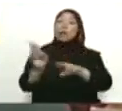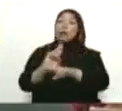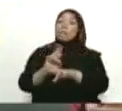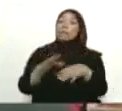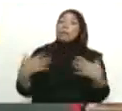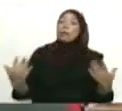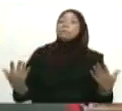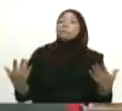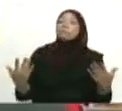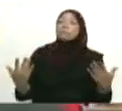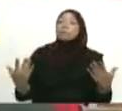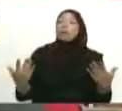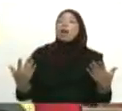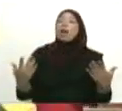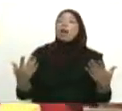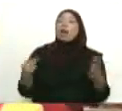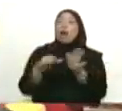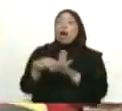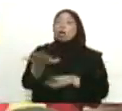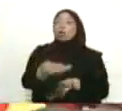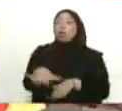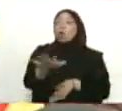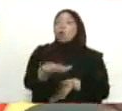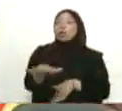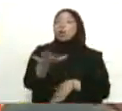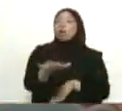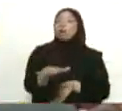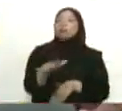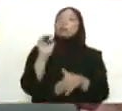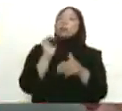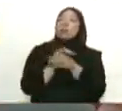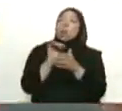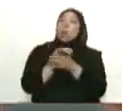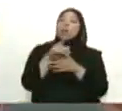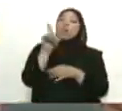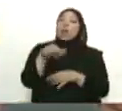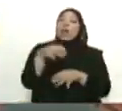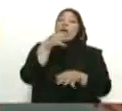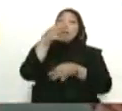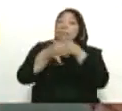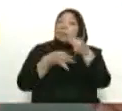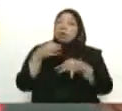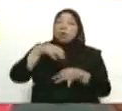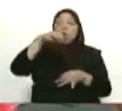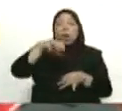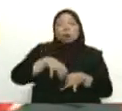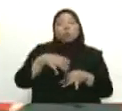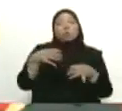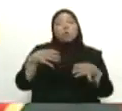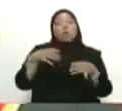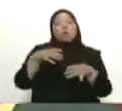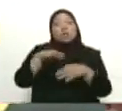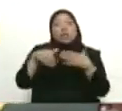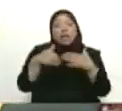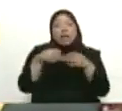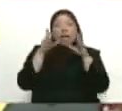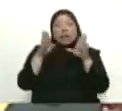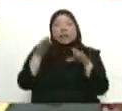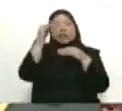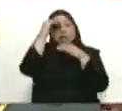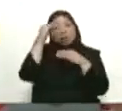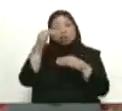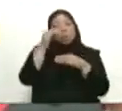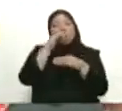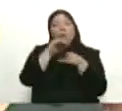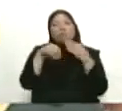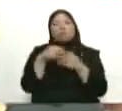van allá entonces yo le he dicho a los compañeros de la dirección nacional miren y lo digo desde aquí